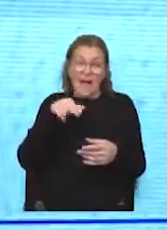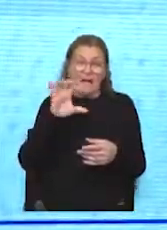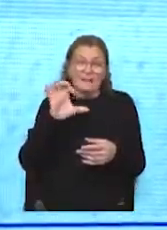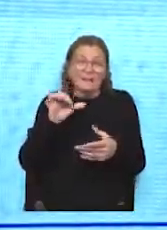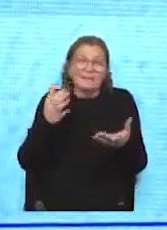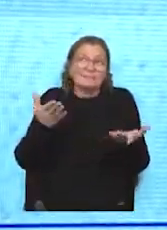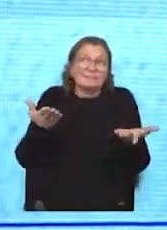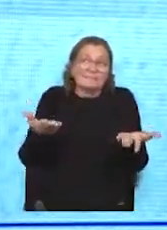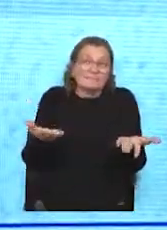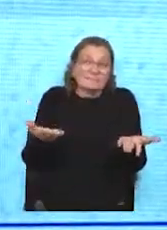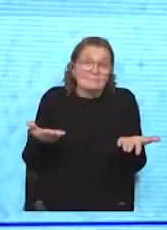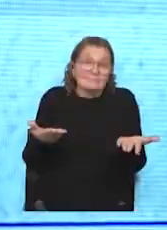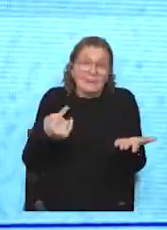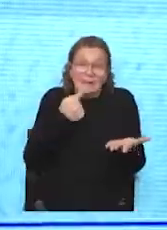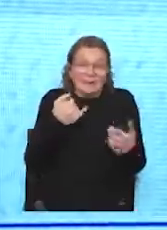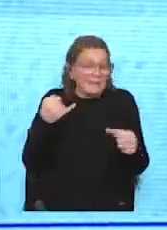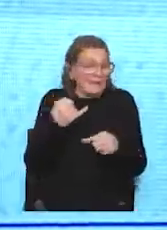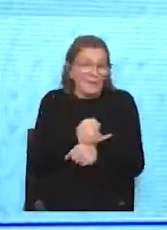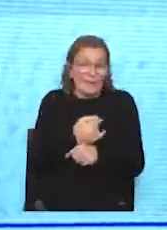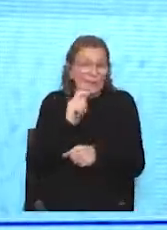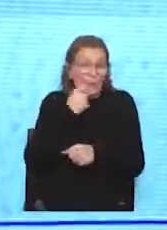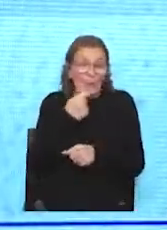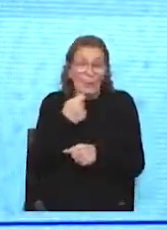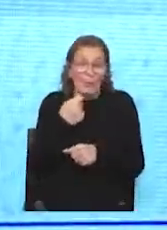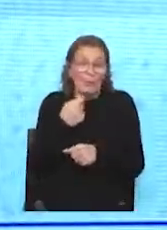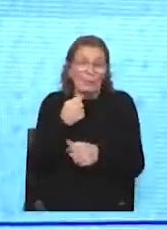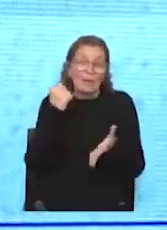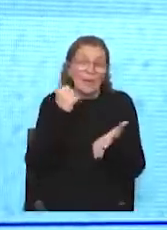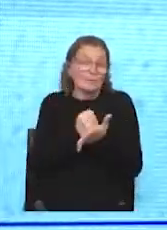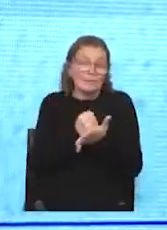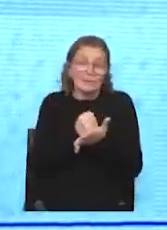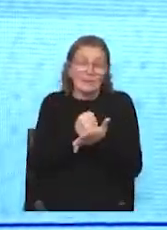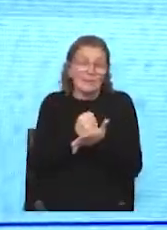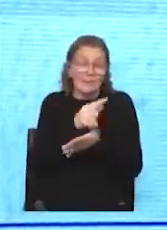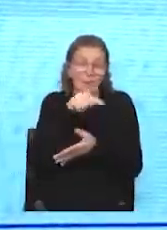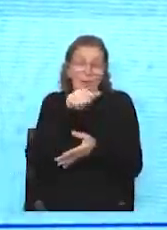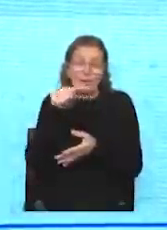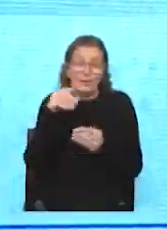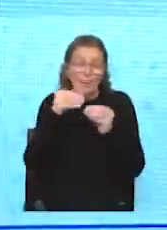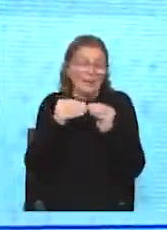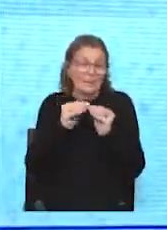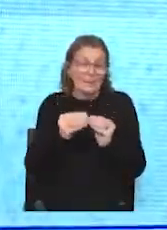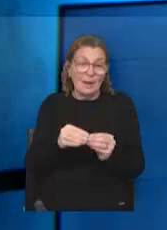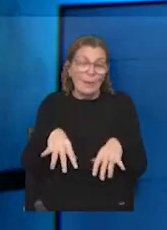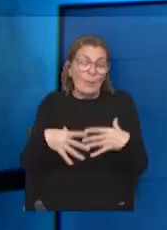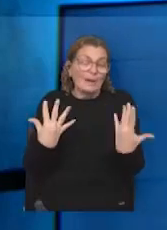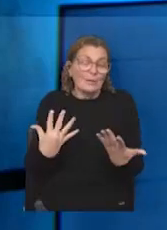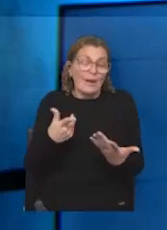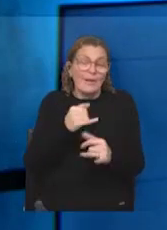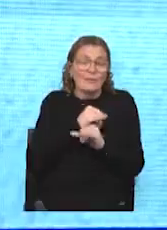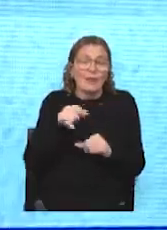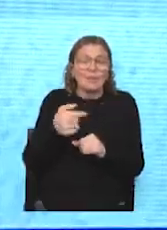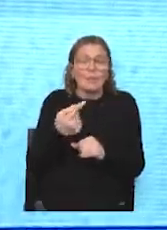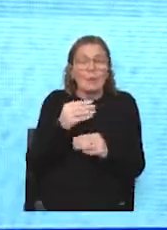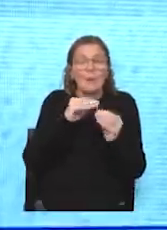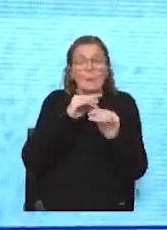Ans también induce a un error y no nos gusta que se utilice los los símbolos matemáticos para hacer cualquier cosa porque al final después